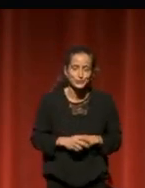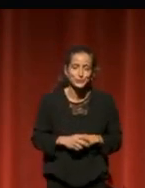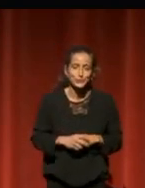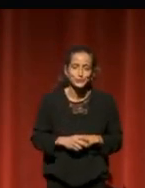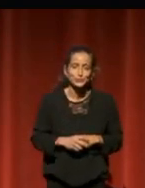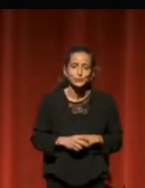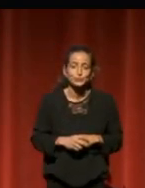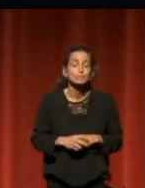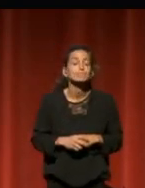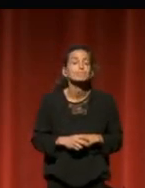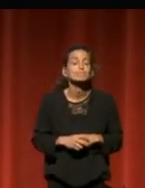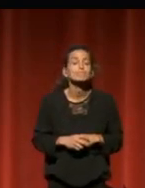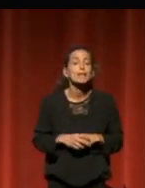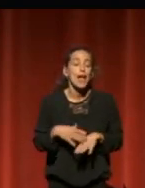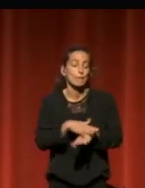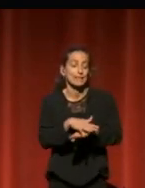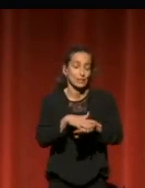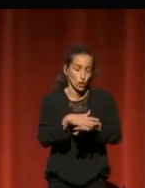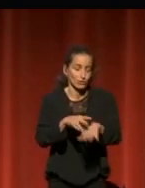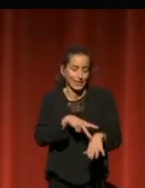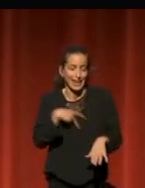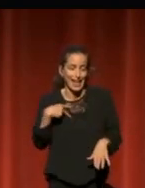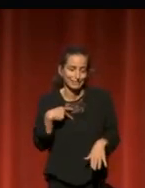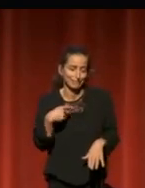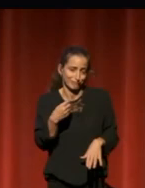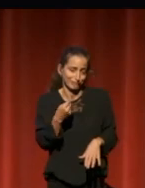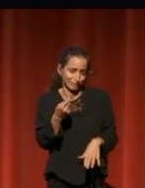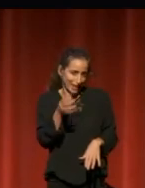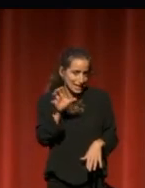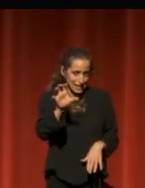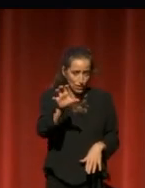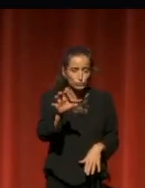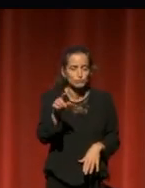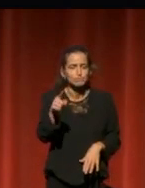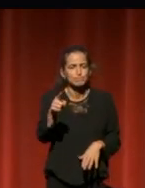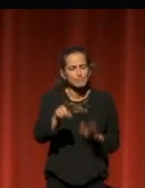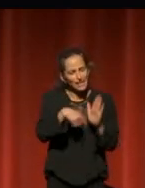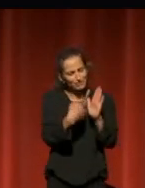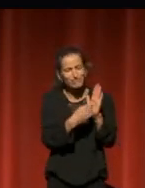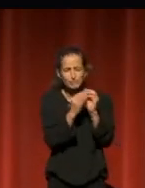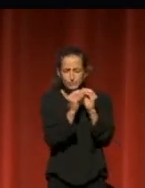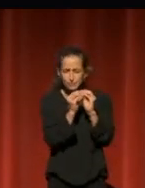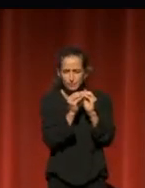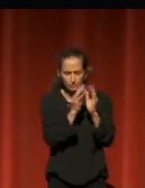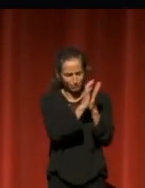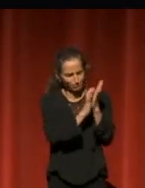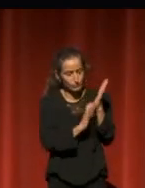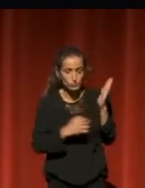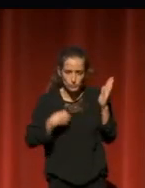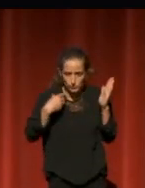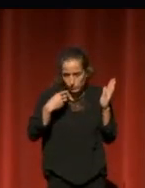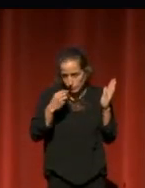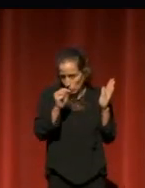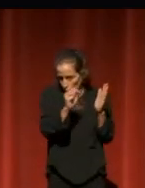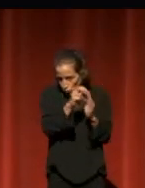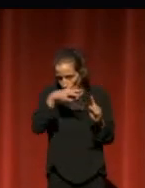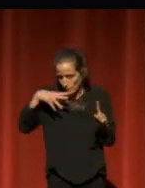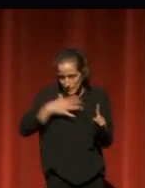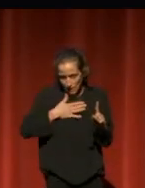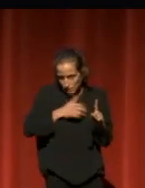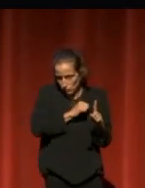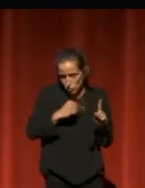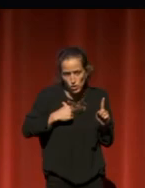la Administración General del Estado elaboró una ley que desde mi punto de vista es una magnífica ley, una ley